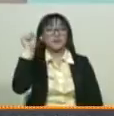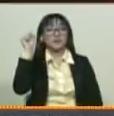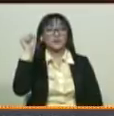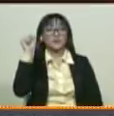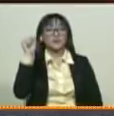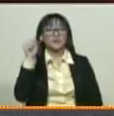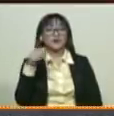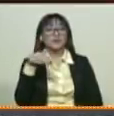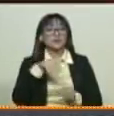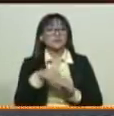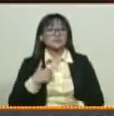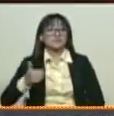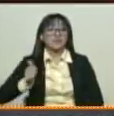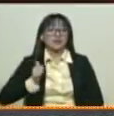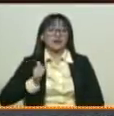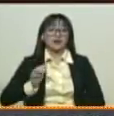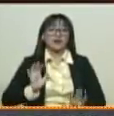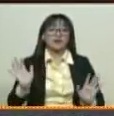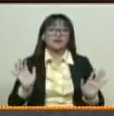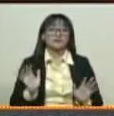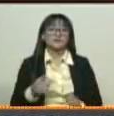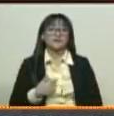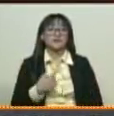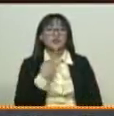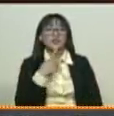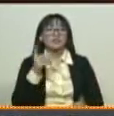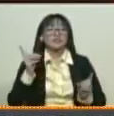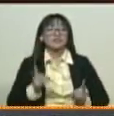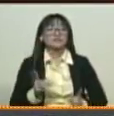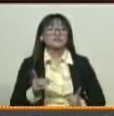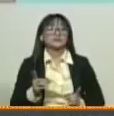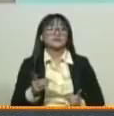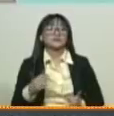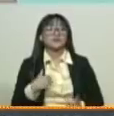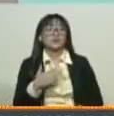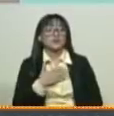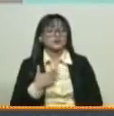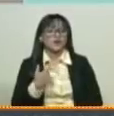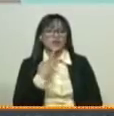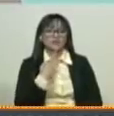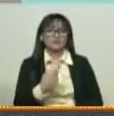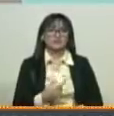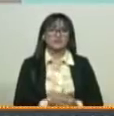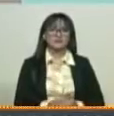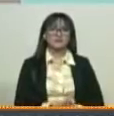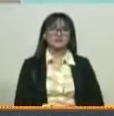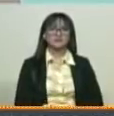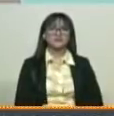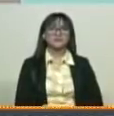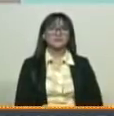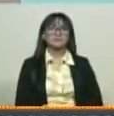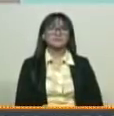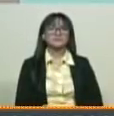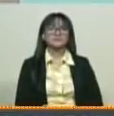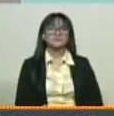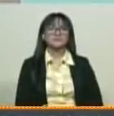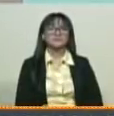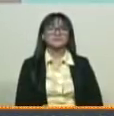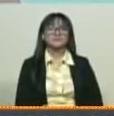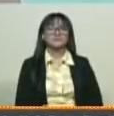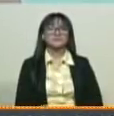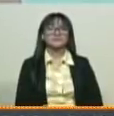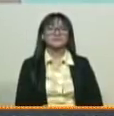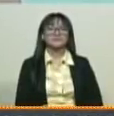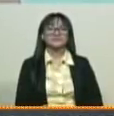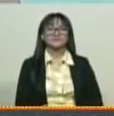votar por quien a mí me dé la gana. A decidir en este país lo que a nosotros nos quiera, nos salga, perdónenme la grosería, nos salga de las